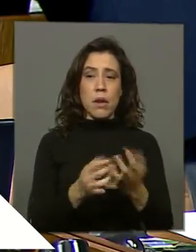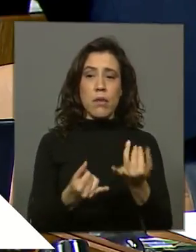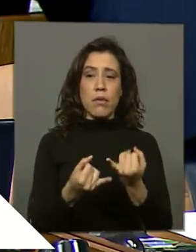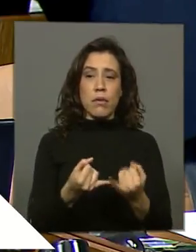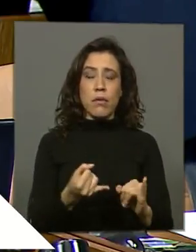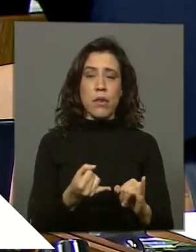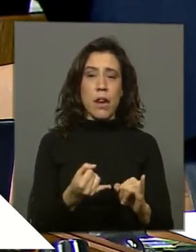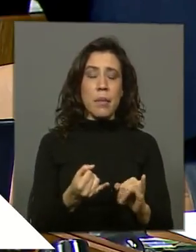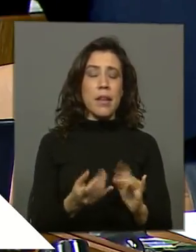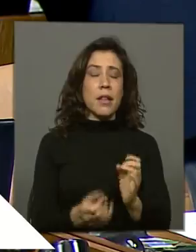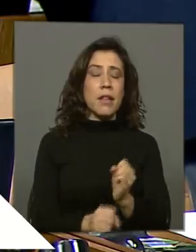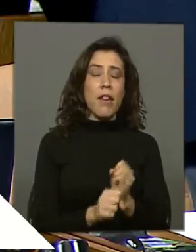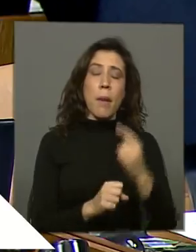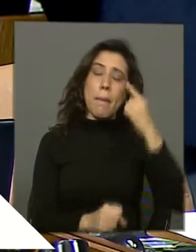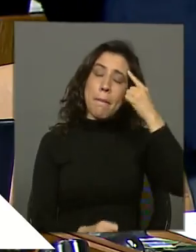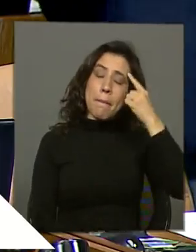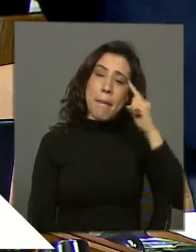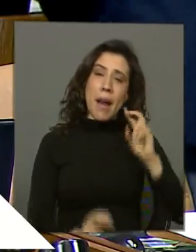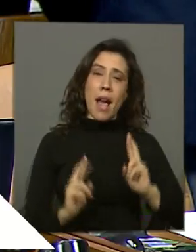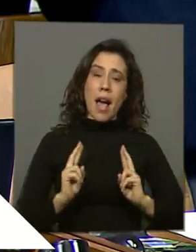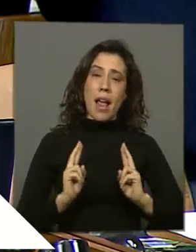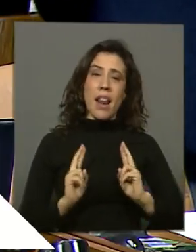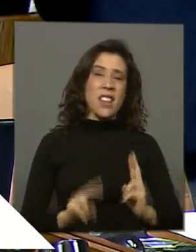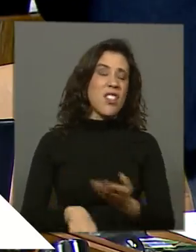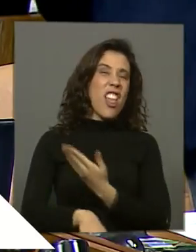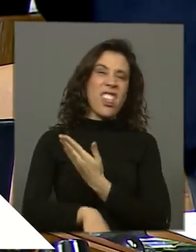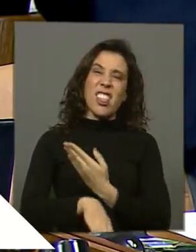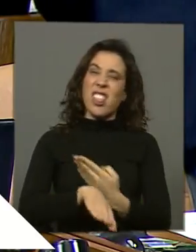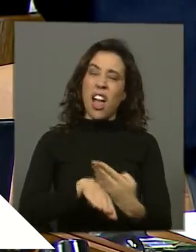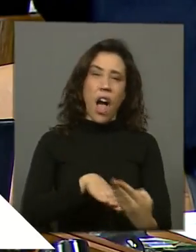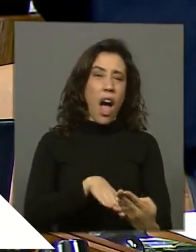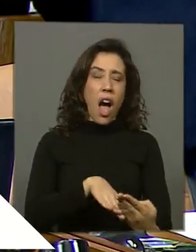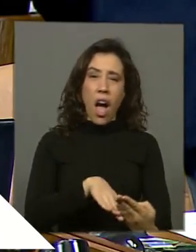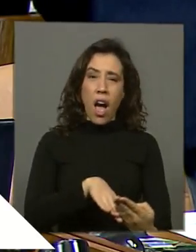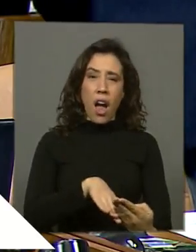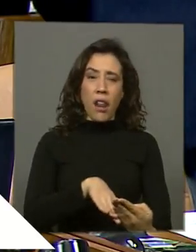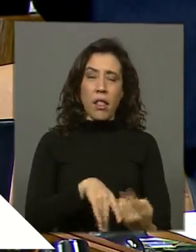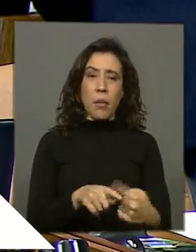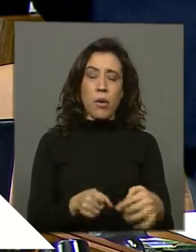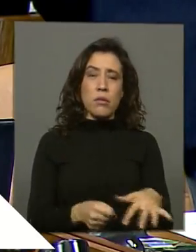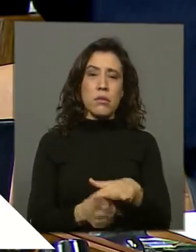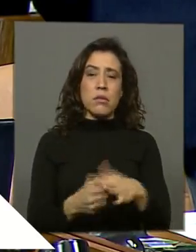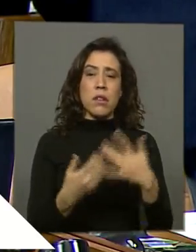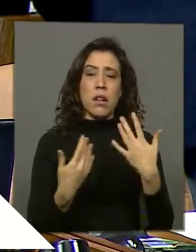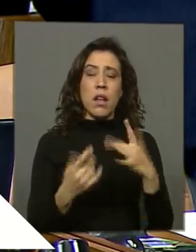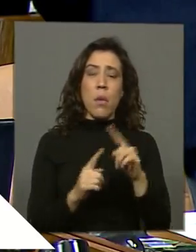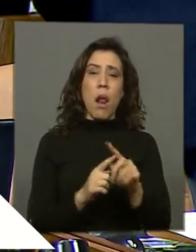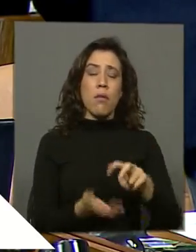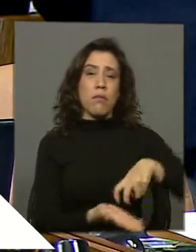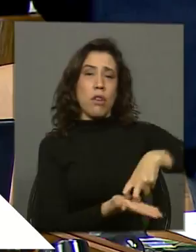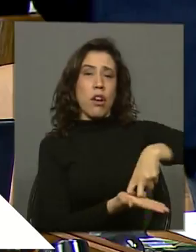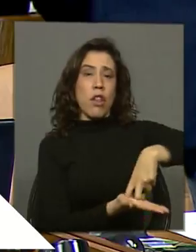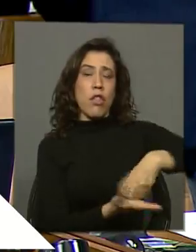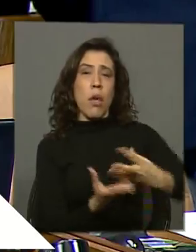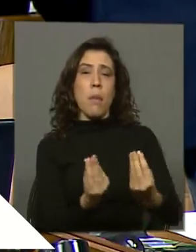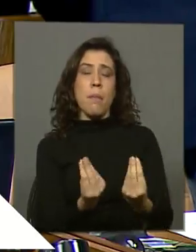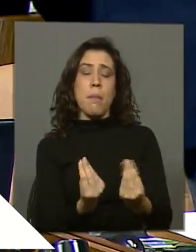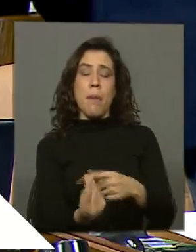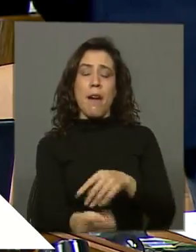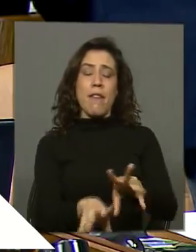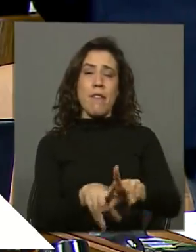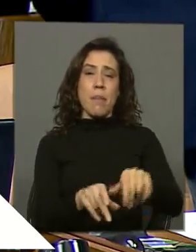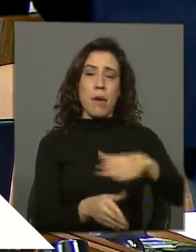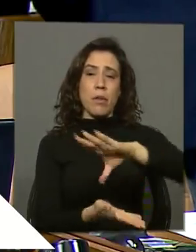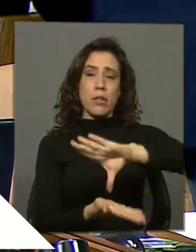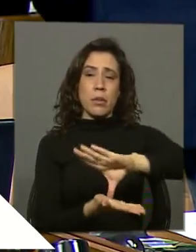día operaron para reaccionar muy tardíamente frente a hechos que como digo han puesto de rodillas a miles de familias en